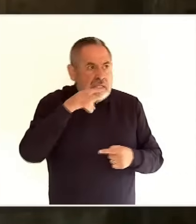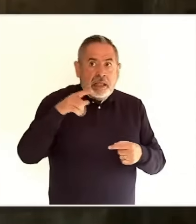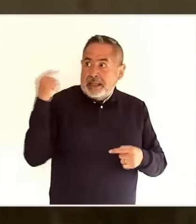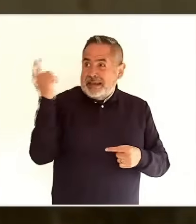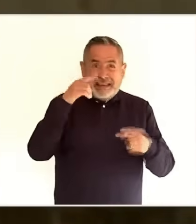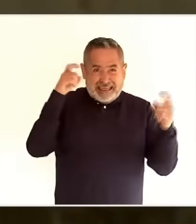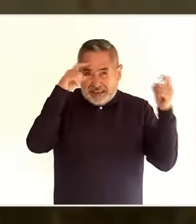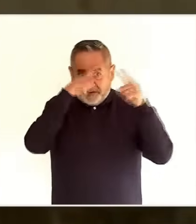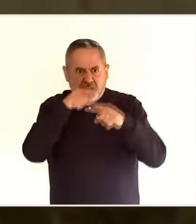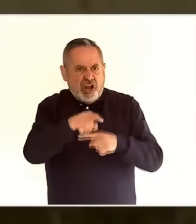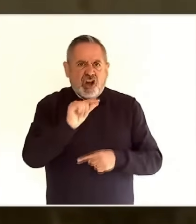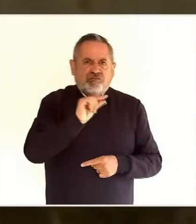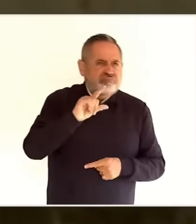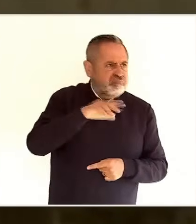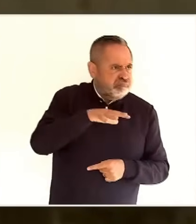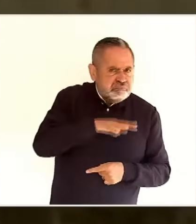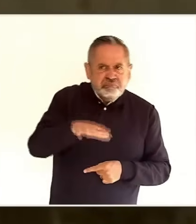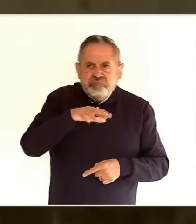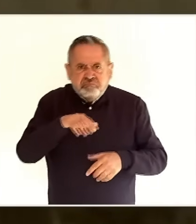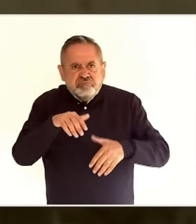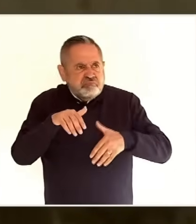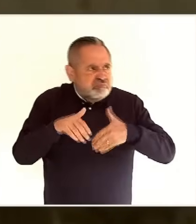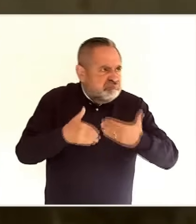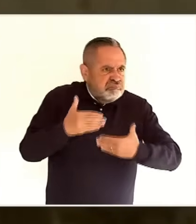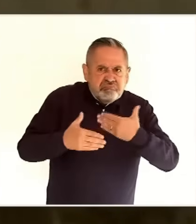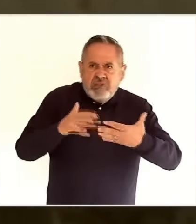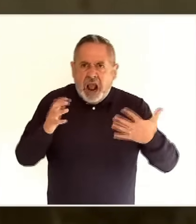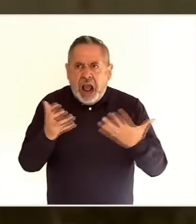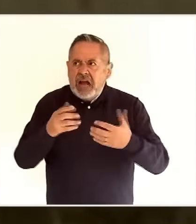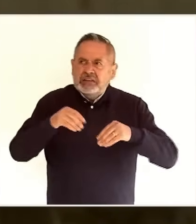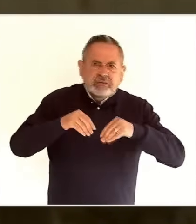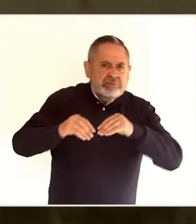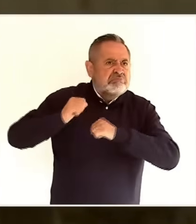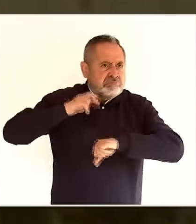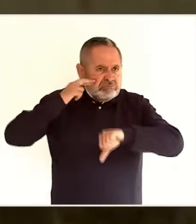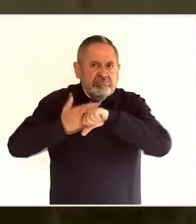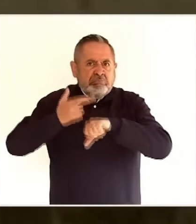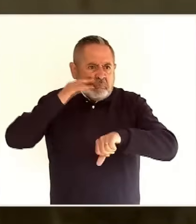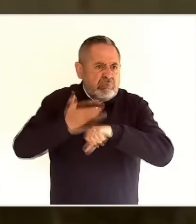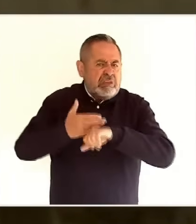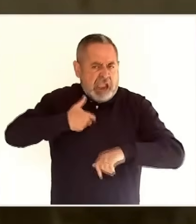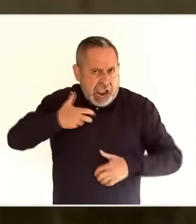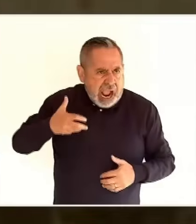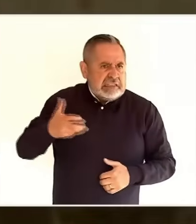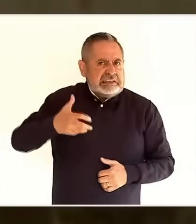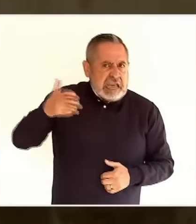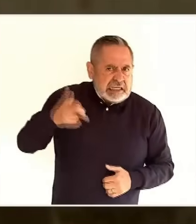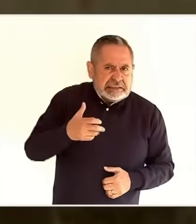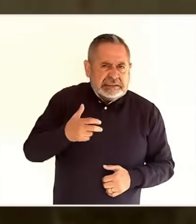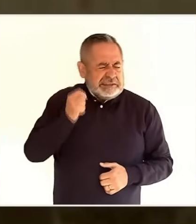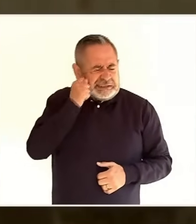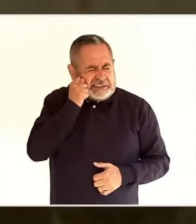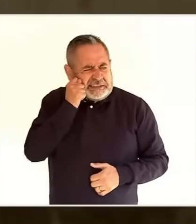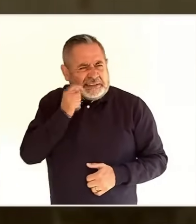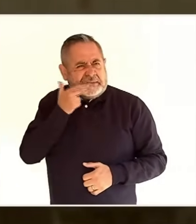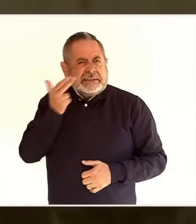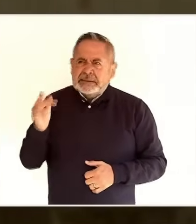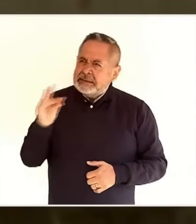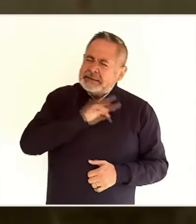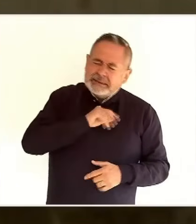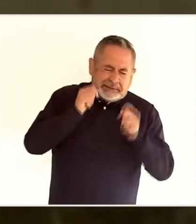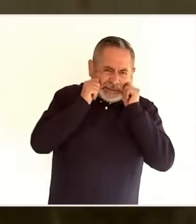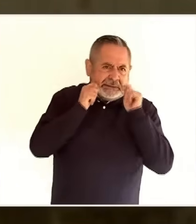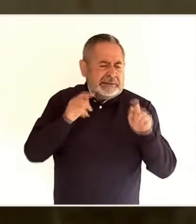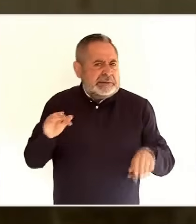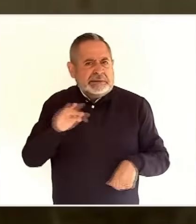complejas, sostuvieron causas enteras y enfrentaron sacrificios profundos